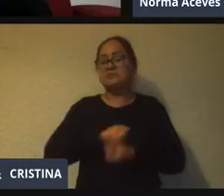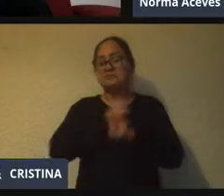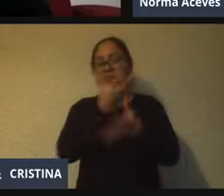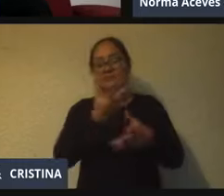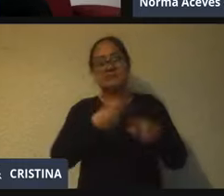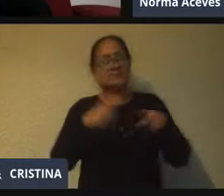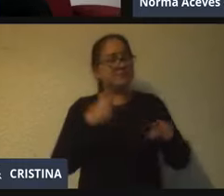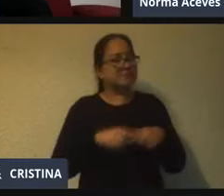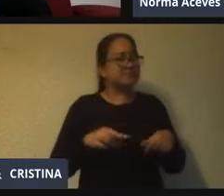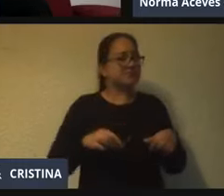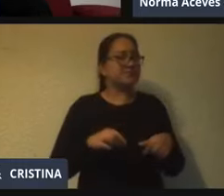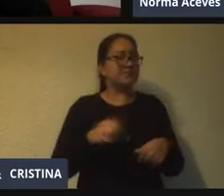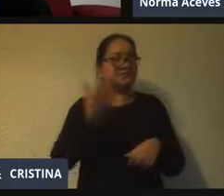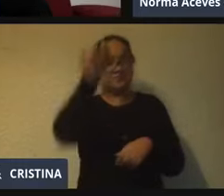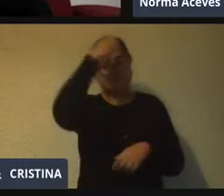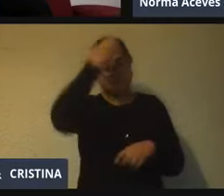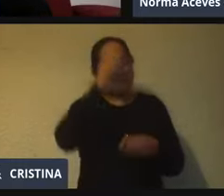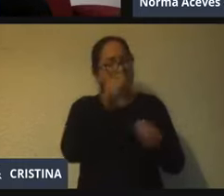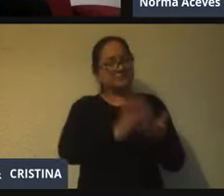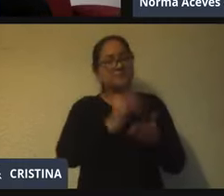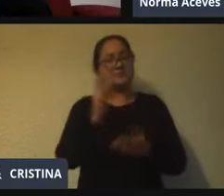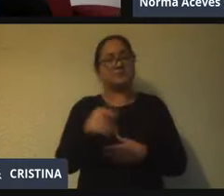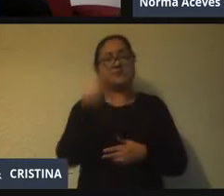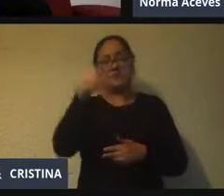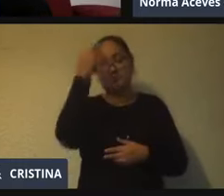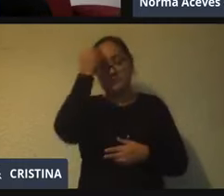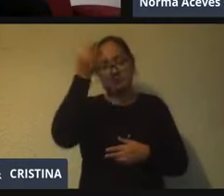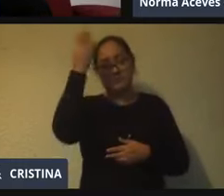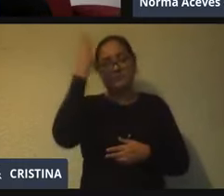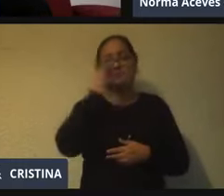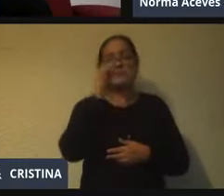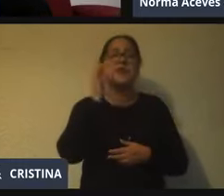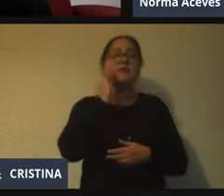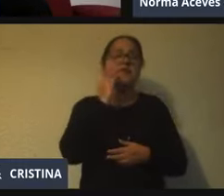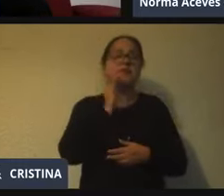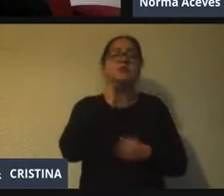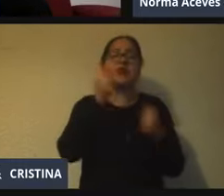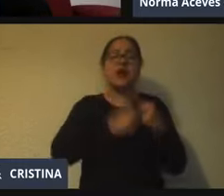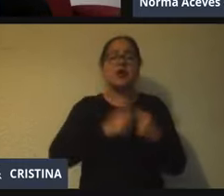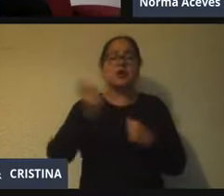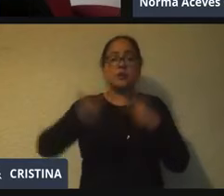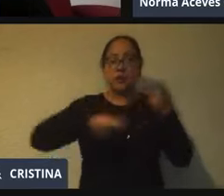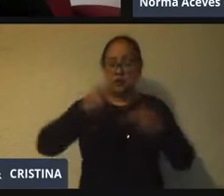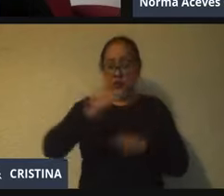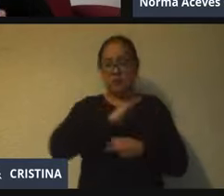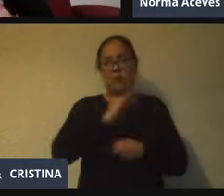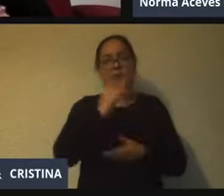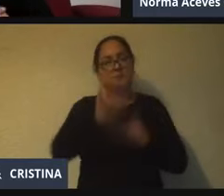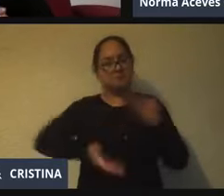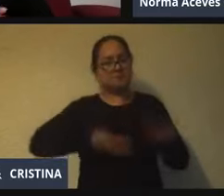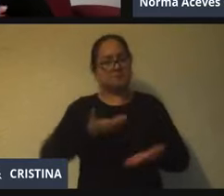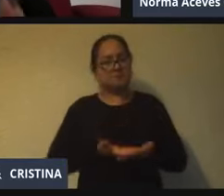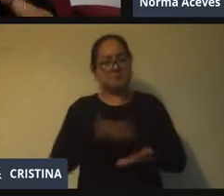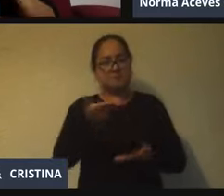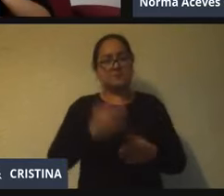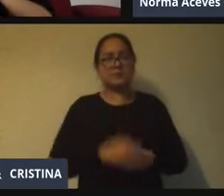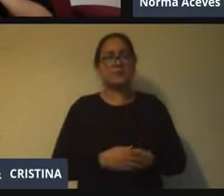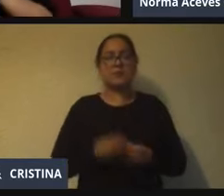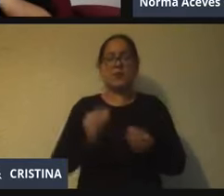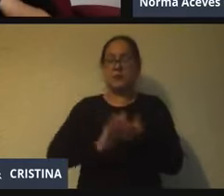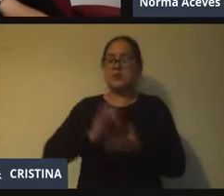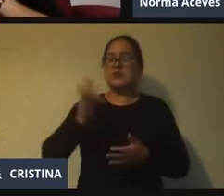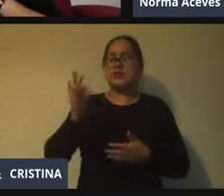están viviendo. Y que no se olviden, ahí está mi Facebook, cualquier duda, estoy a sus órdenes. Así es, maestra,